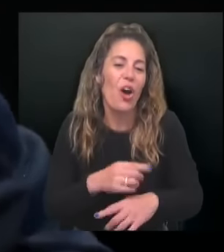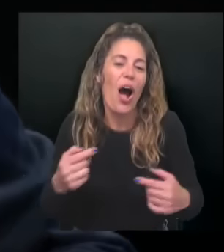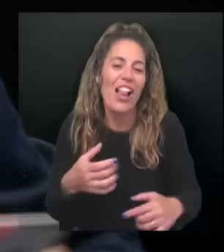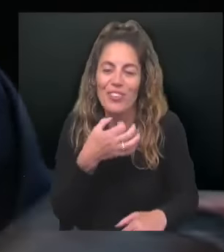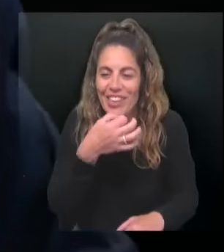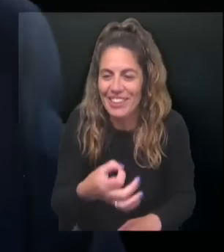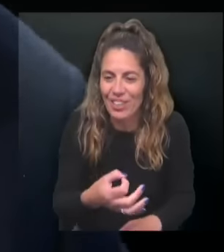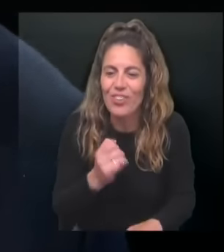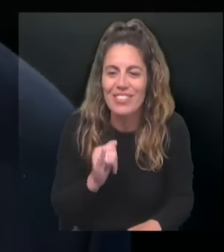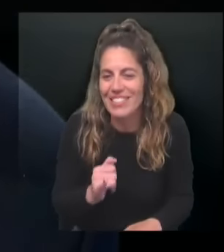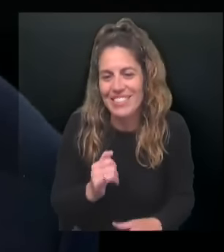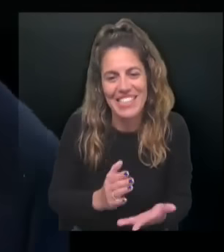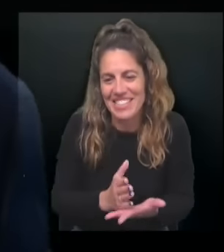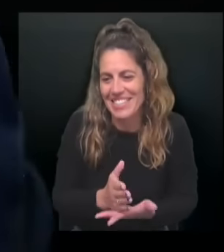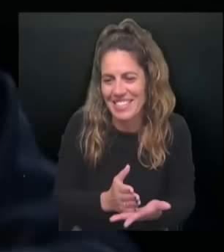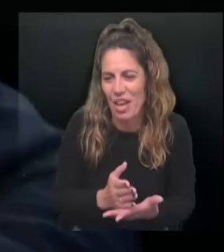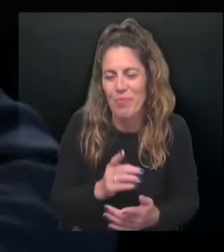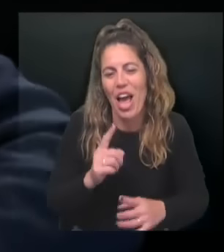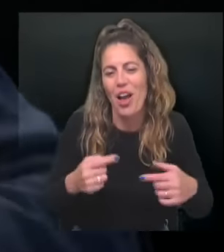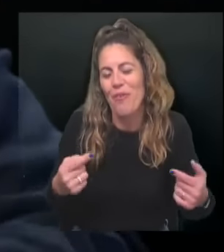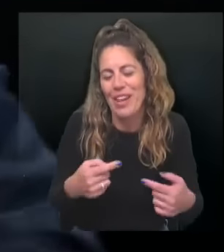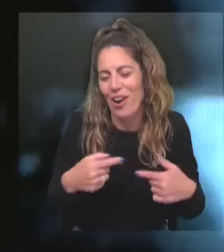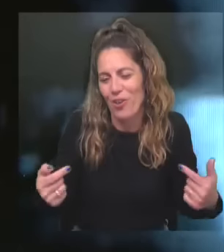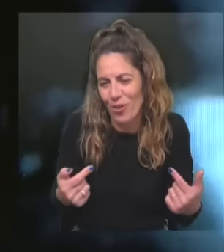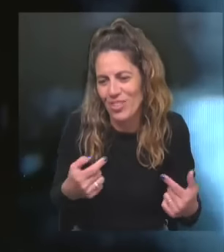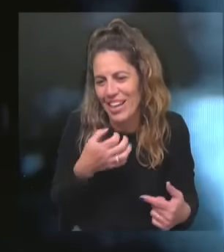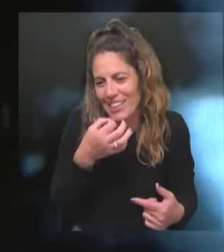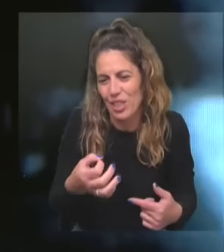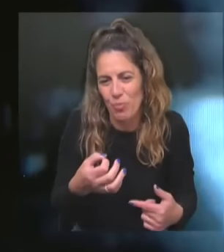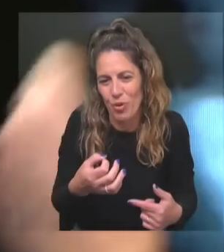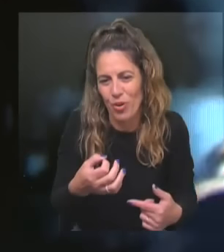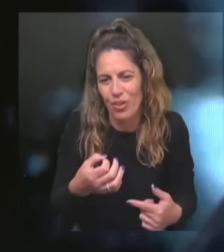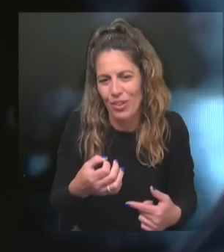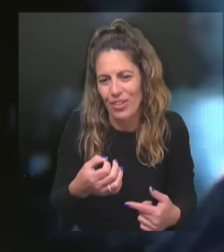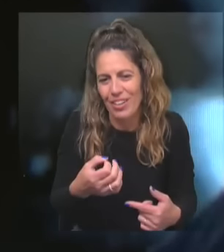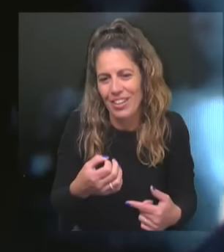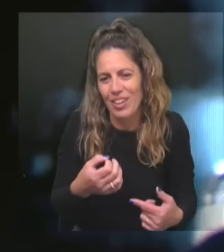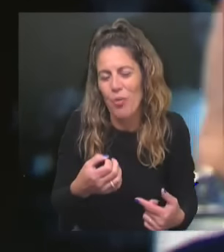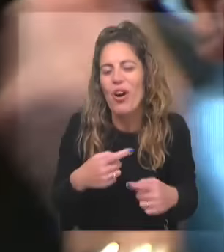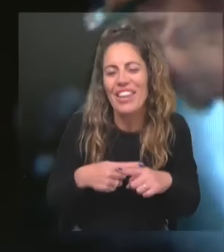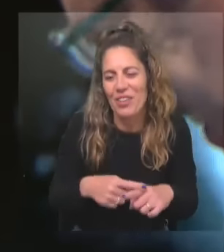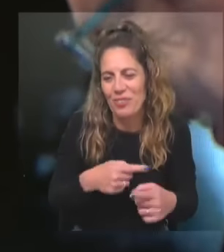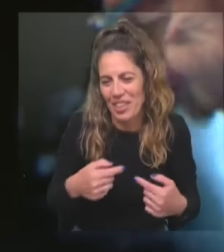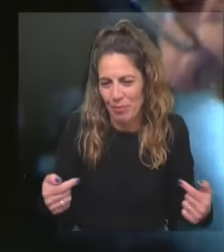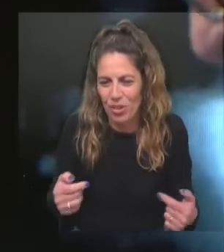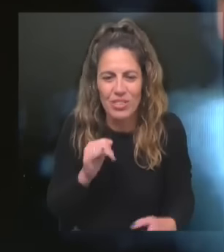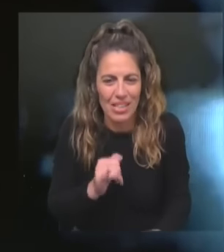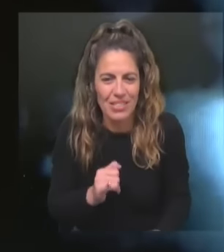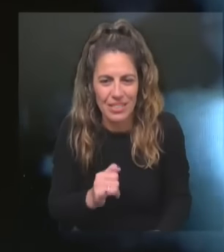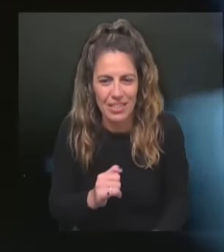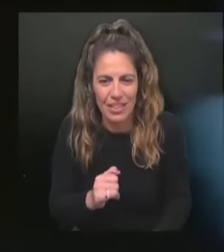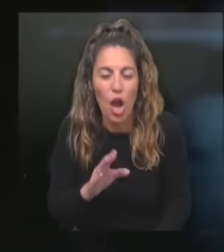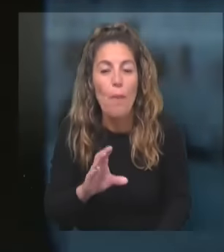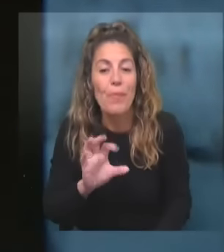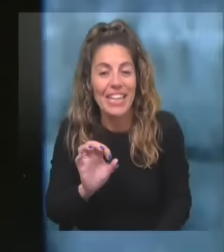por supuesto. Siempre hubo algún vinito con el cual pasábamos ese tipo de discusiones. Porque, entre otras cosas, Perico